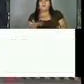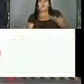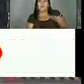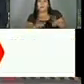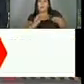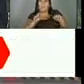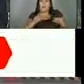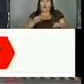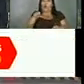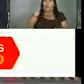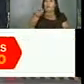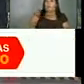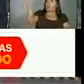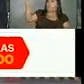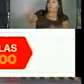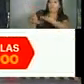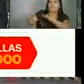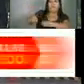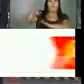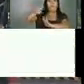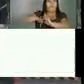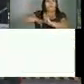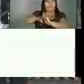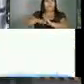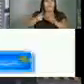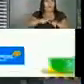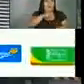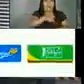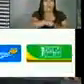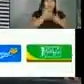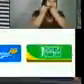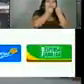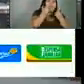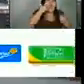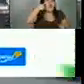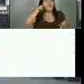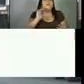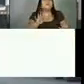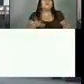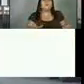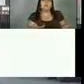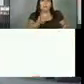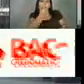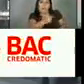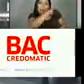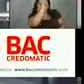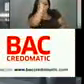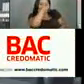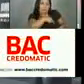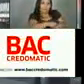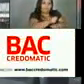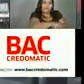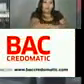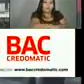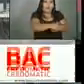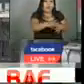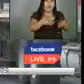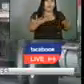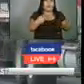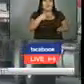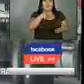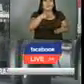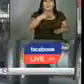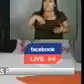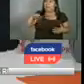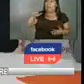más productos de manera más barata, ¿qué pasa con el maíz? Por ejemplo, con los productores y productoras de maíz van a haber inundado el